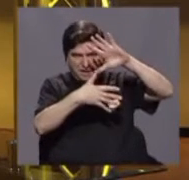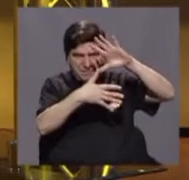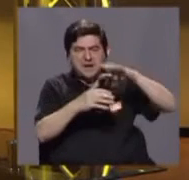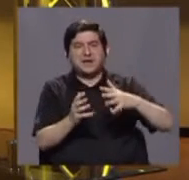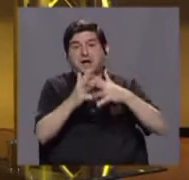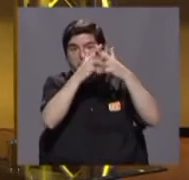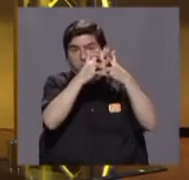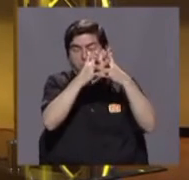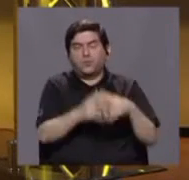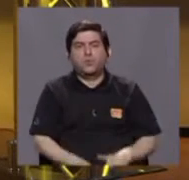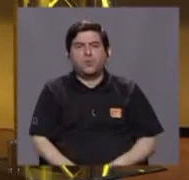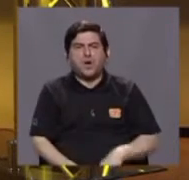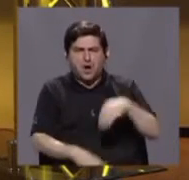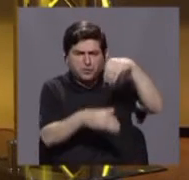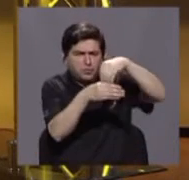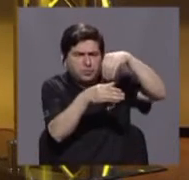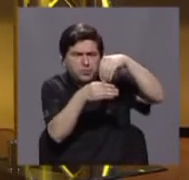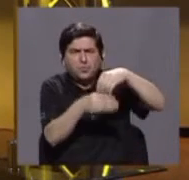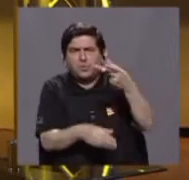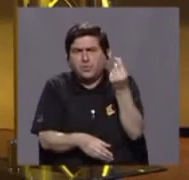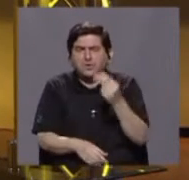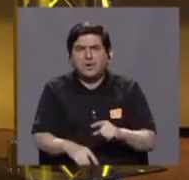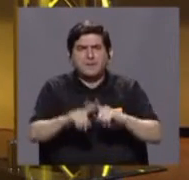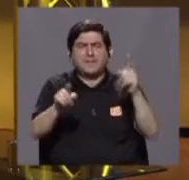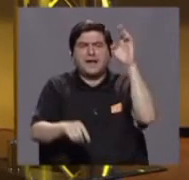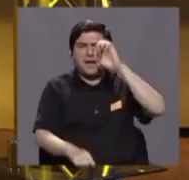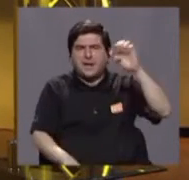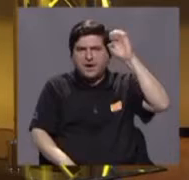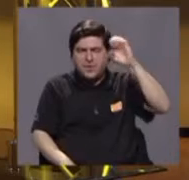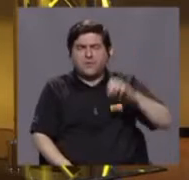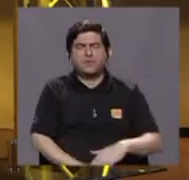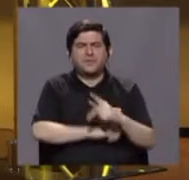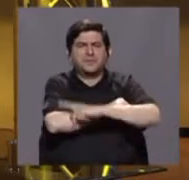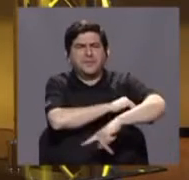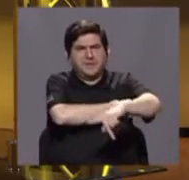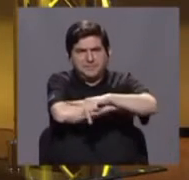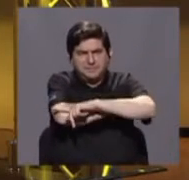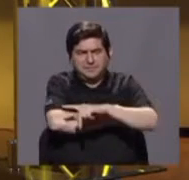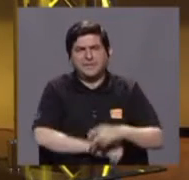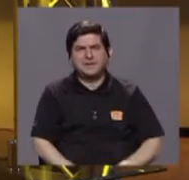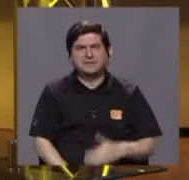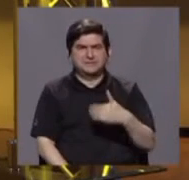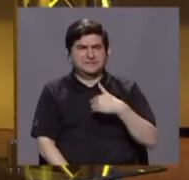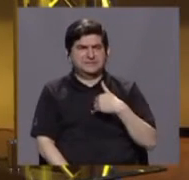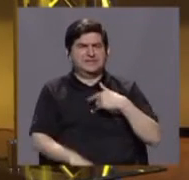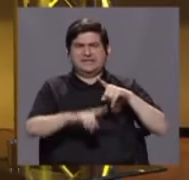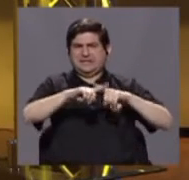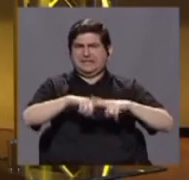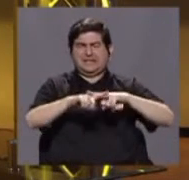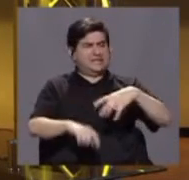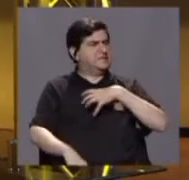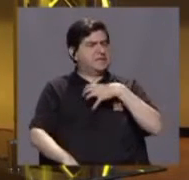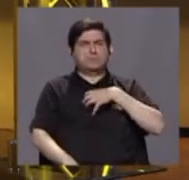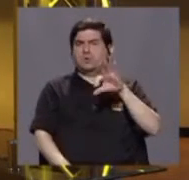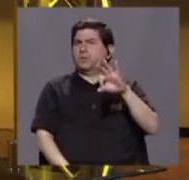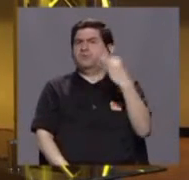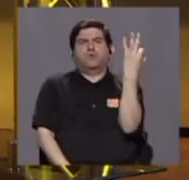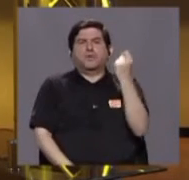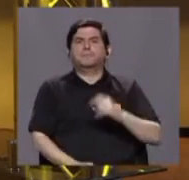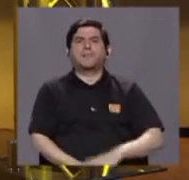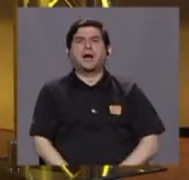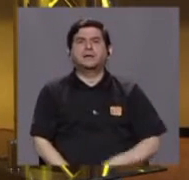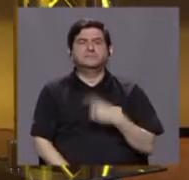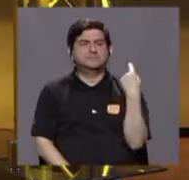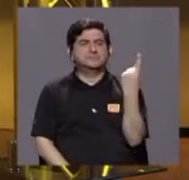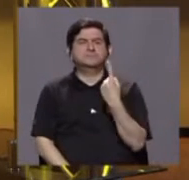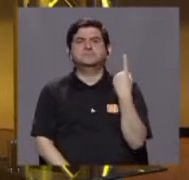ha permitido que durante bastante tiempo los países se hayan tenido que defender por su cuenta,